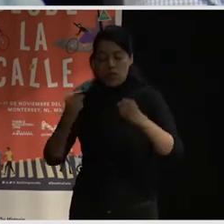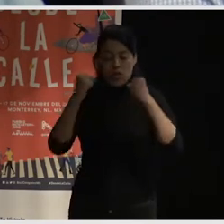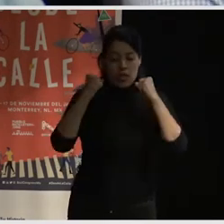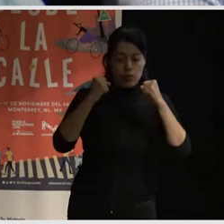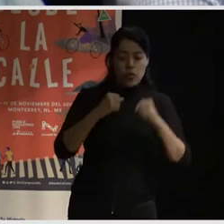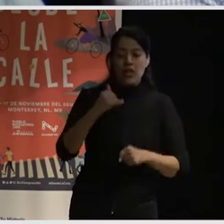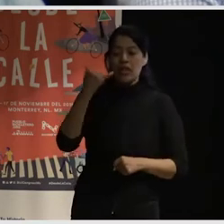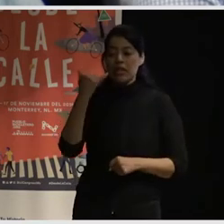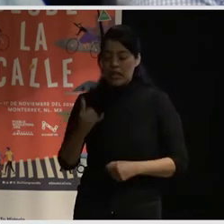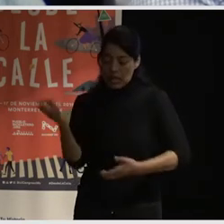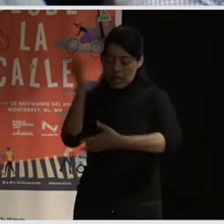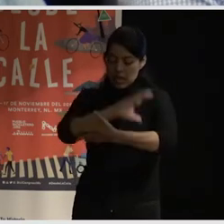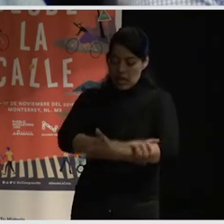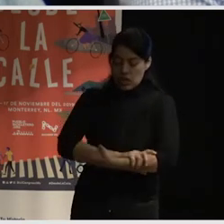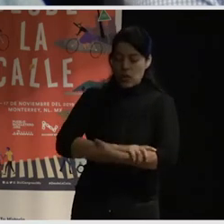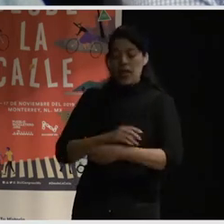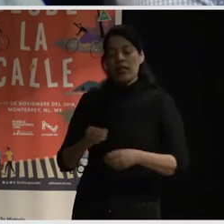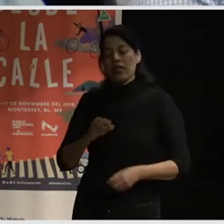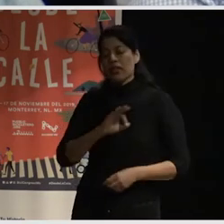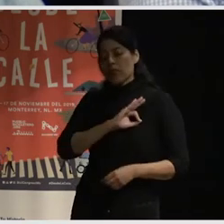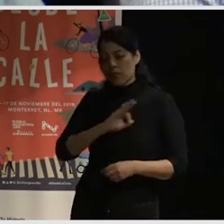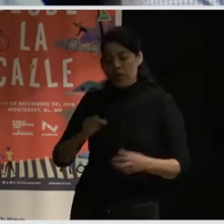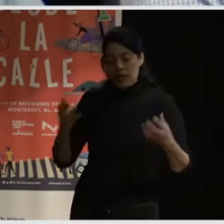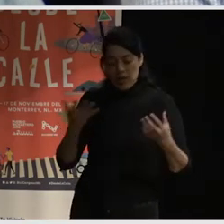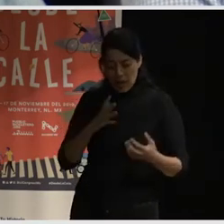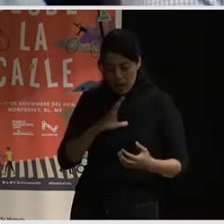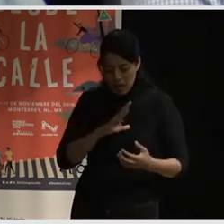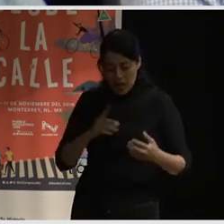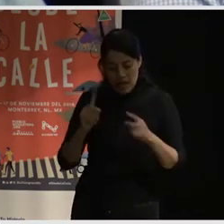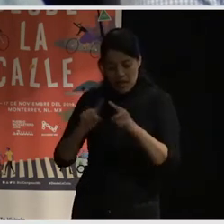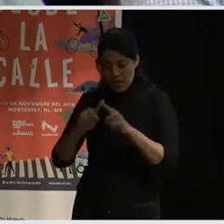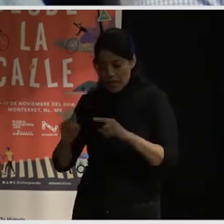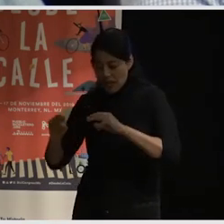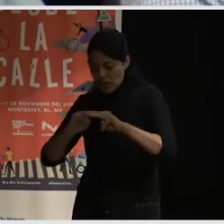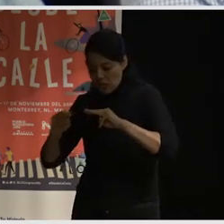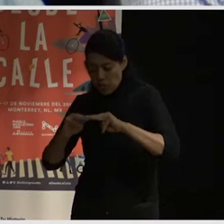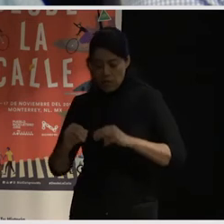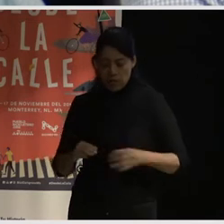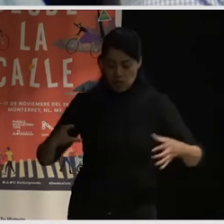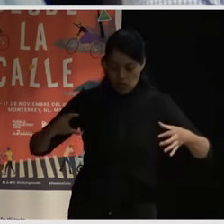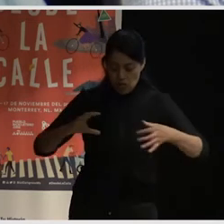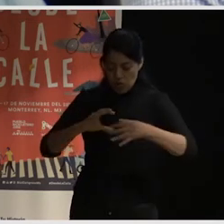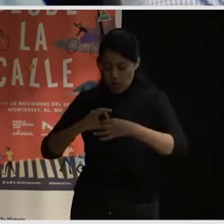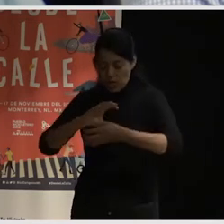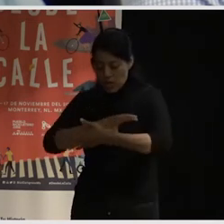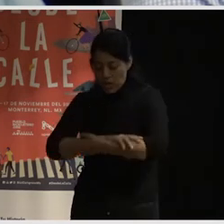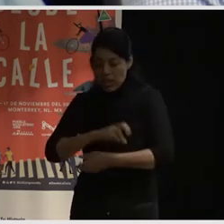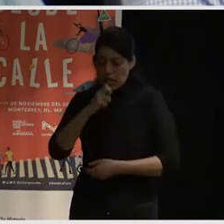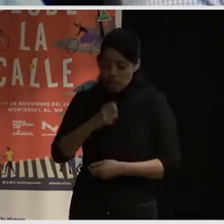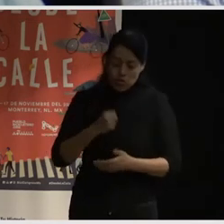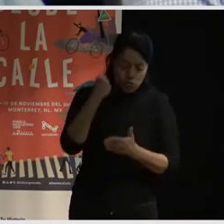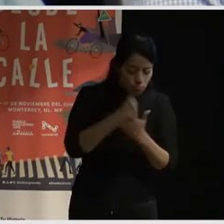la solidaridad que se puede generar entre diferentes movimientos es algo en lo que vamos a estar insistiendo mucho y es lo que